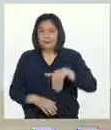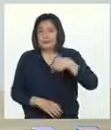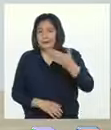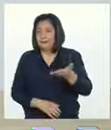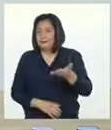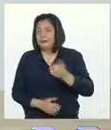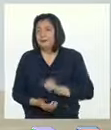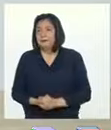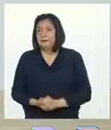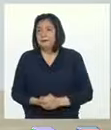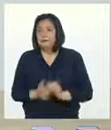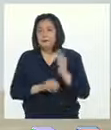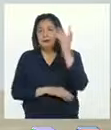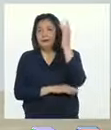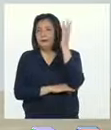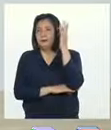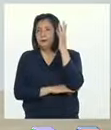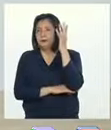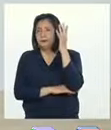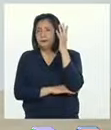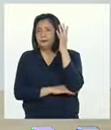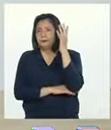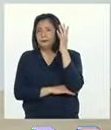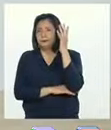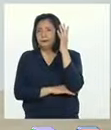¡Siguiente posición! ¡Árbol!